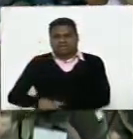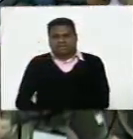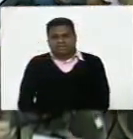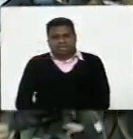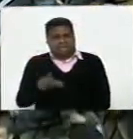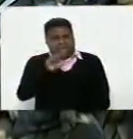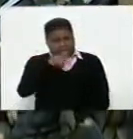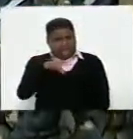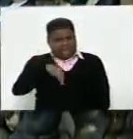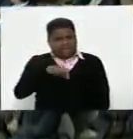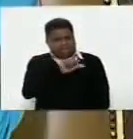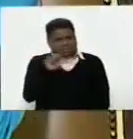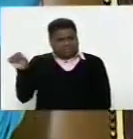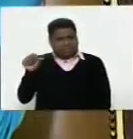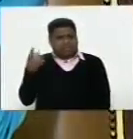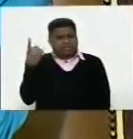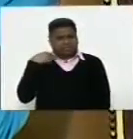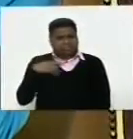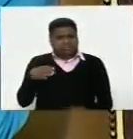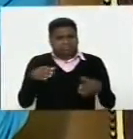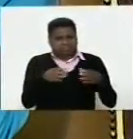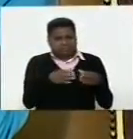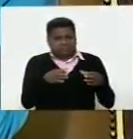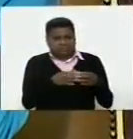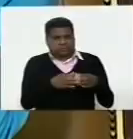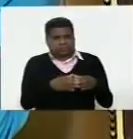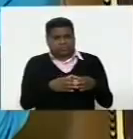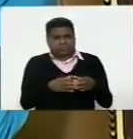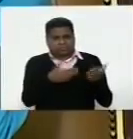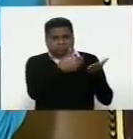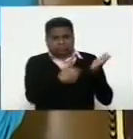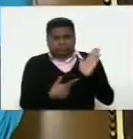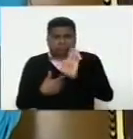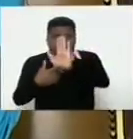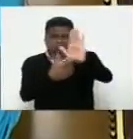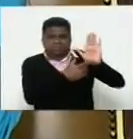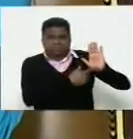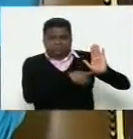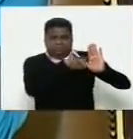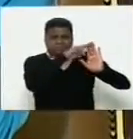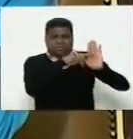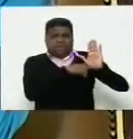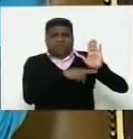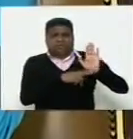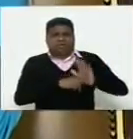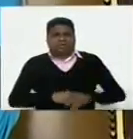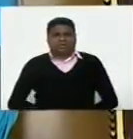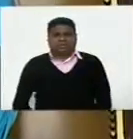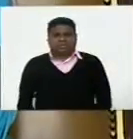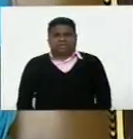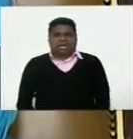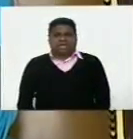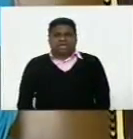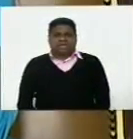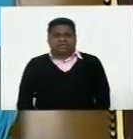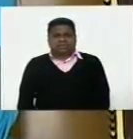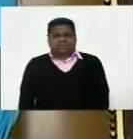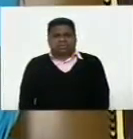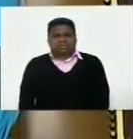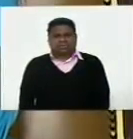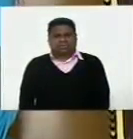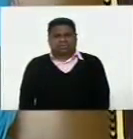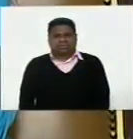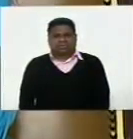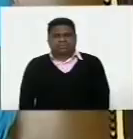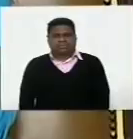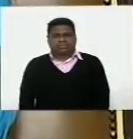semana, y en la presentación que trajeron las viceministras de la mujer, explicaba la viceministra Asia Villegas que